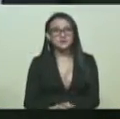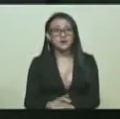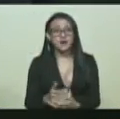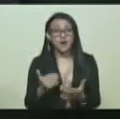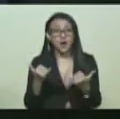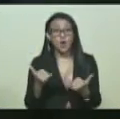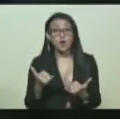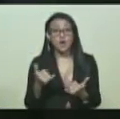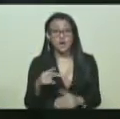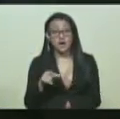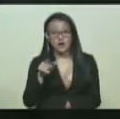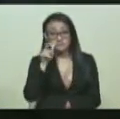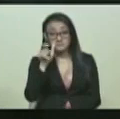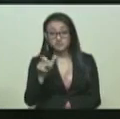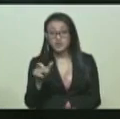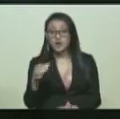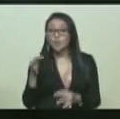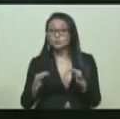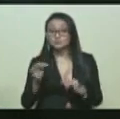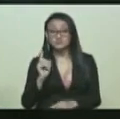enfrentar la justicia,